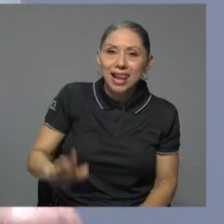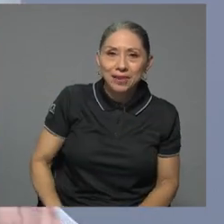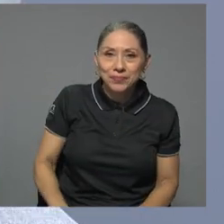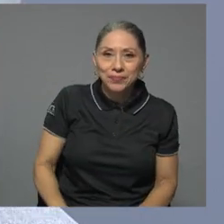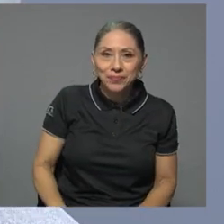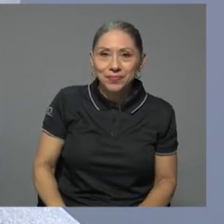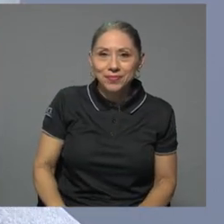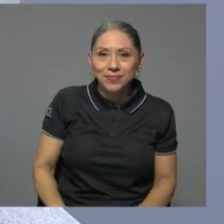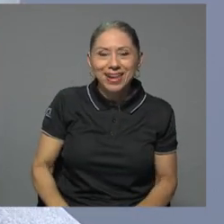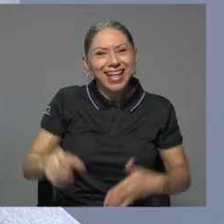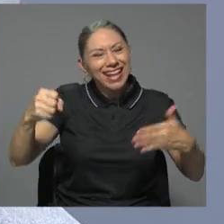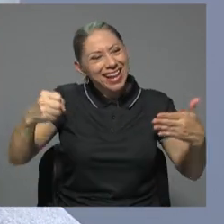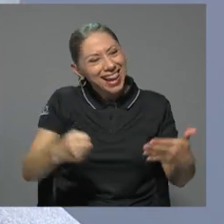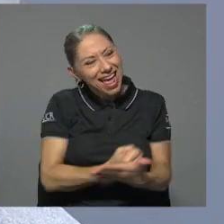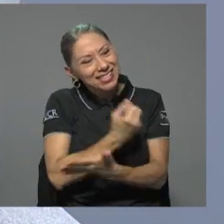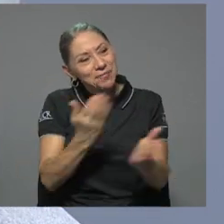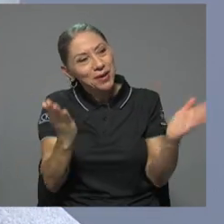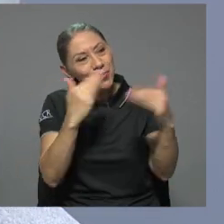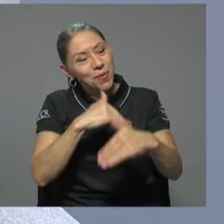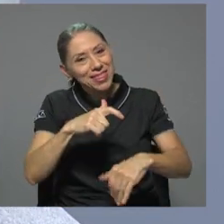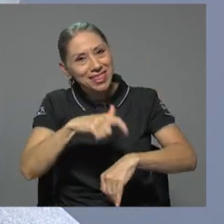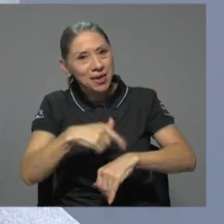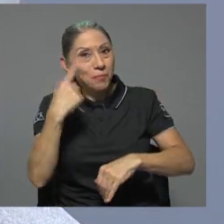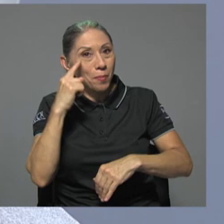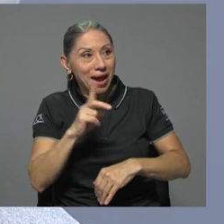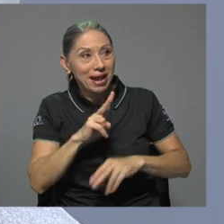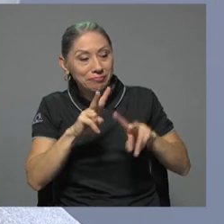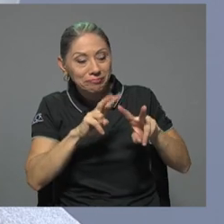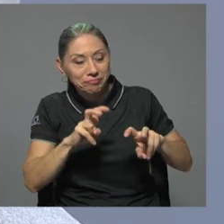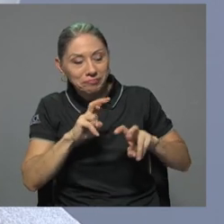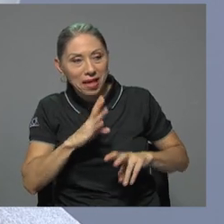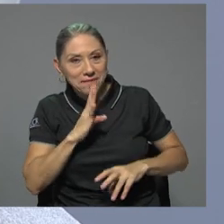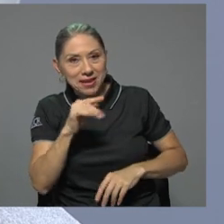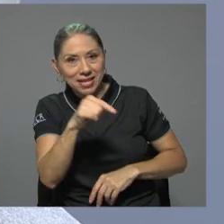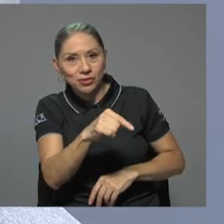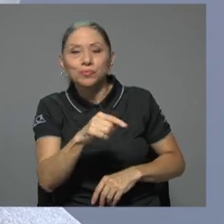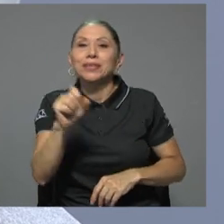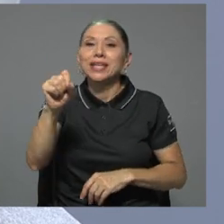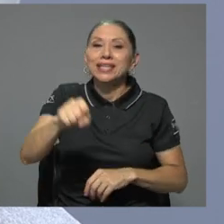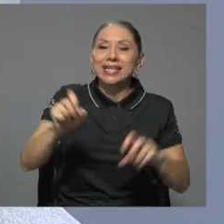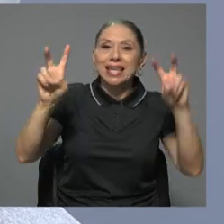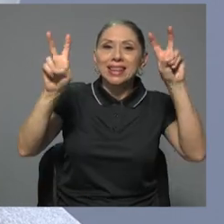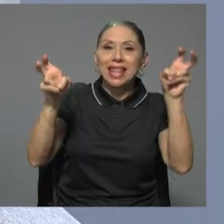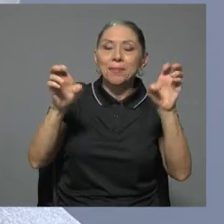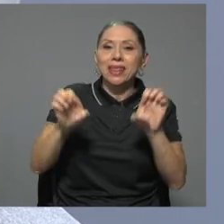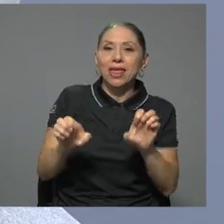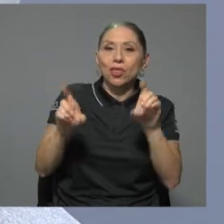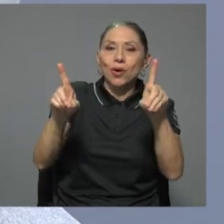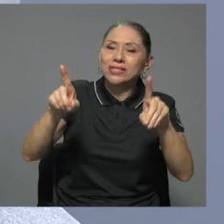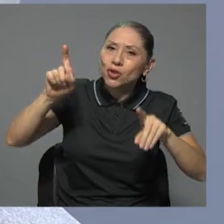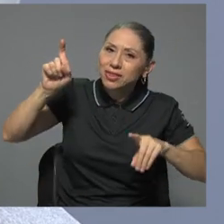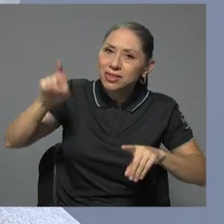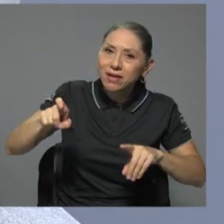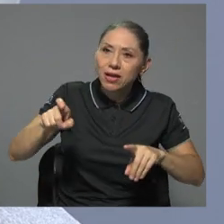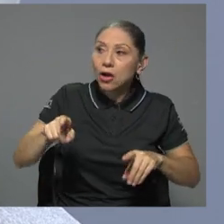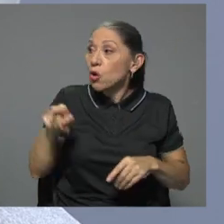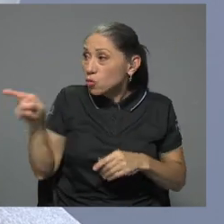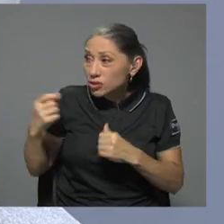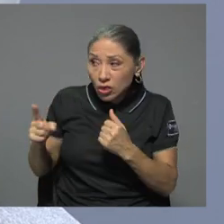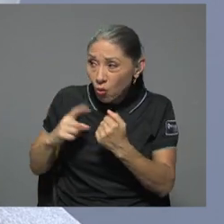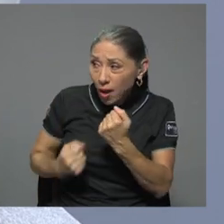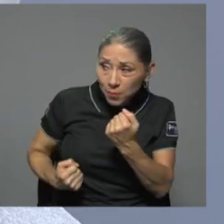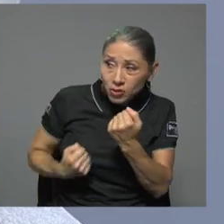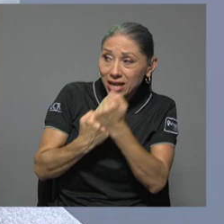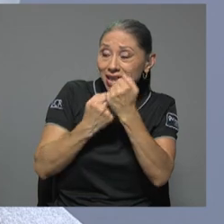la lástima que no tengamos tiempo para desarrollar eso evidentemente el tema de educación tiene que pasar a no apoyaría el blanc la alfabetización